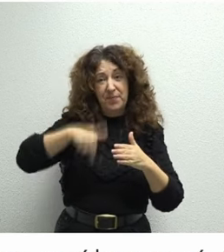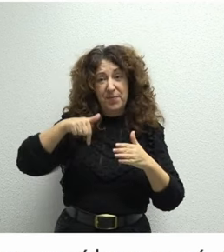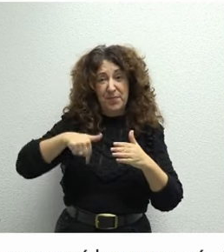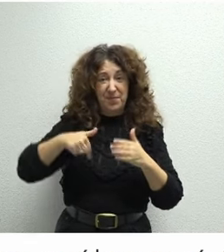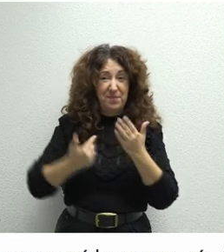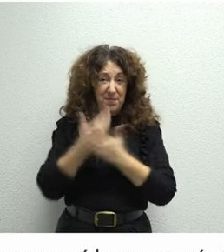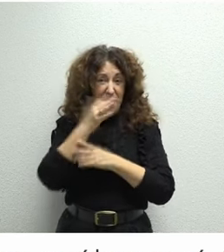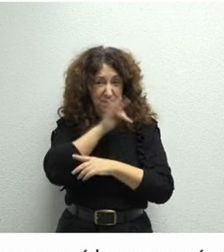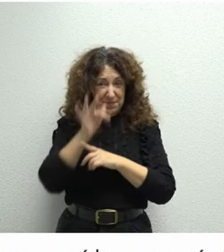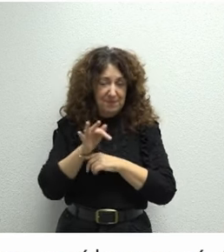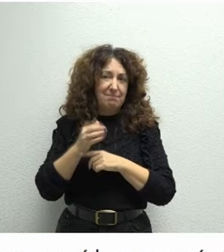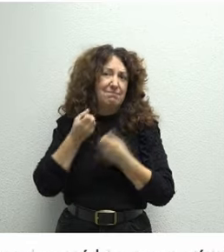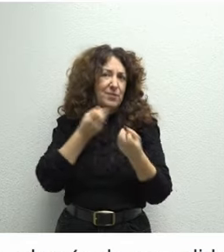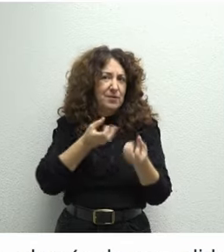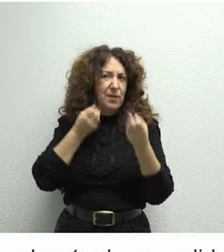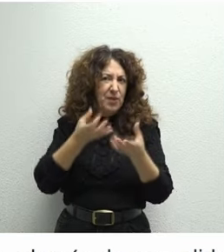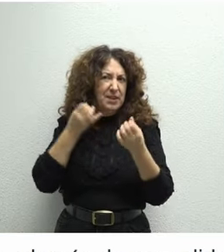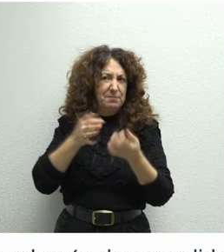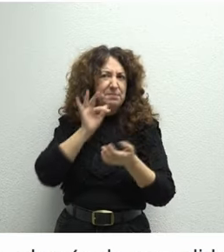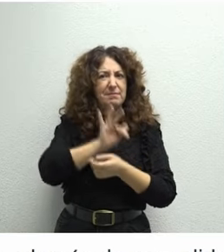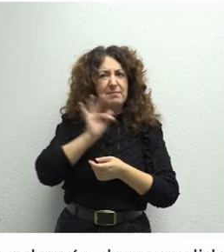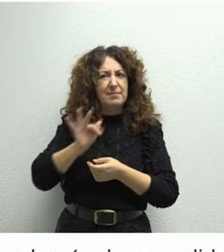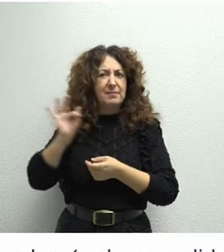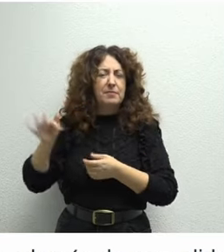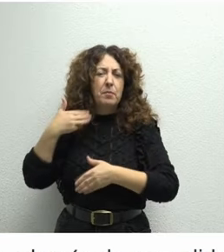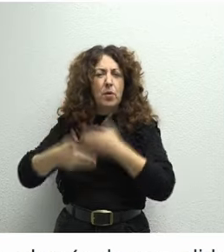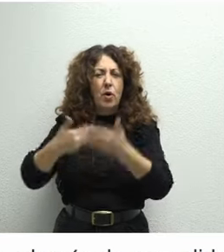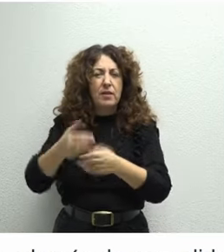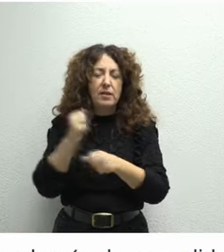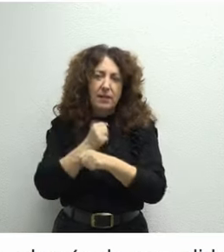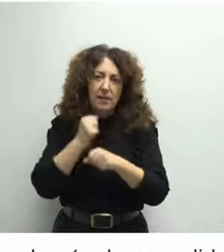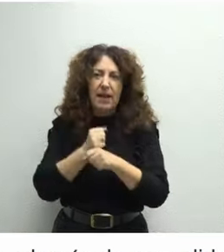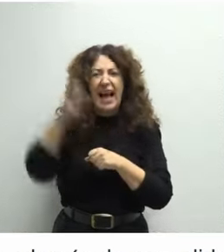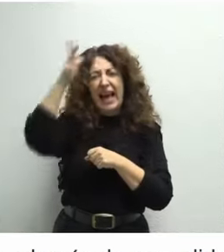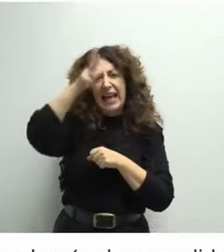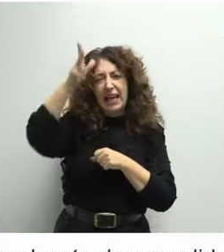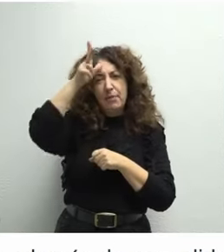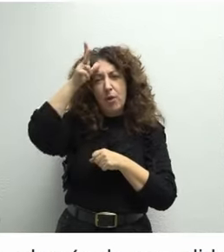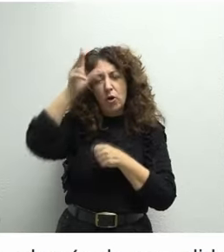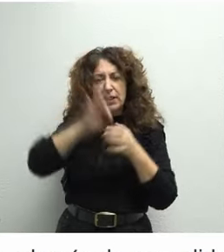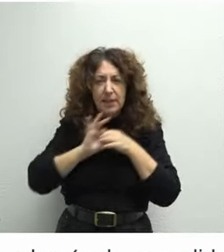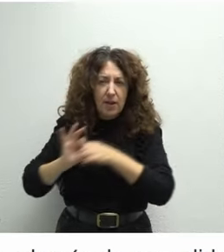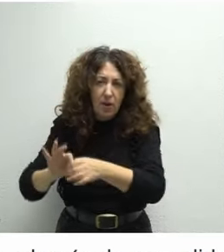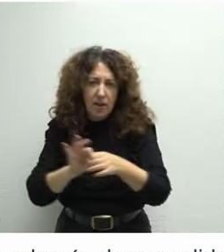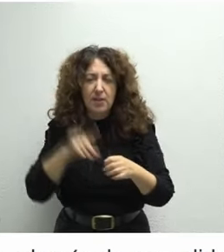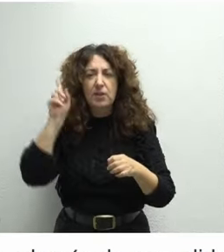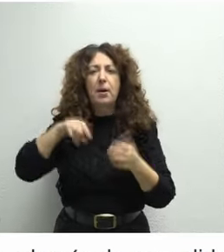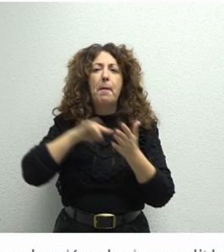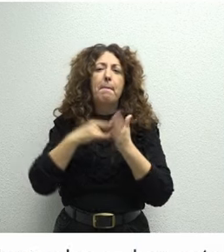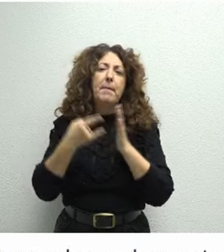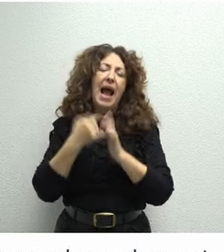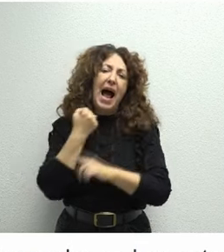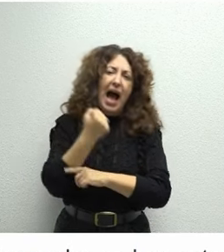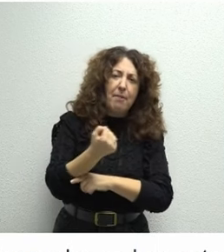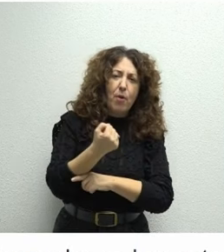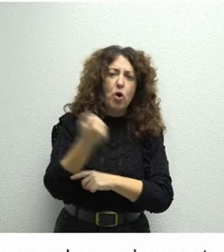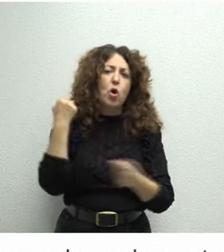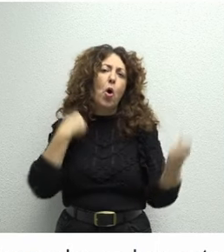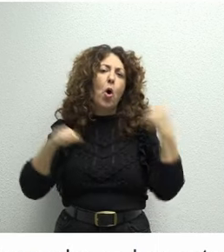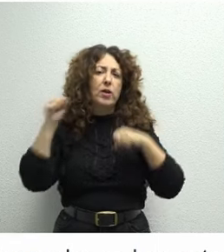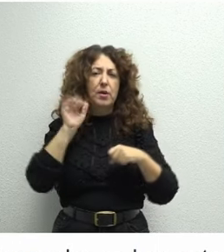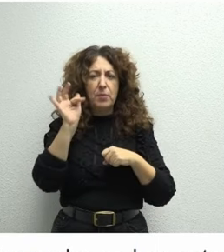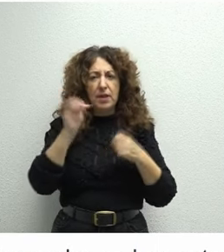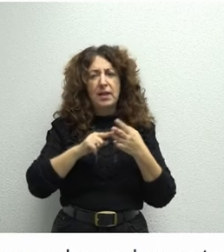lo largo de del día de hoy no establecimiento de hipótesis conjuntas planes de apoyo conductual positivo la incorporación del